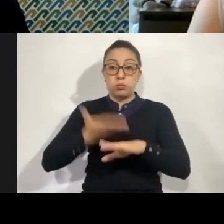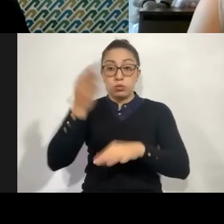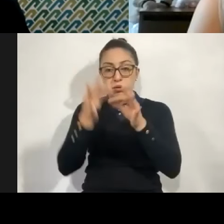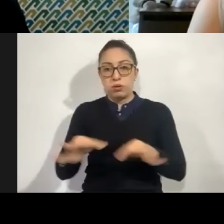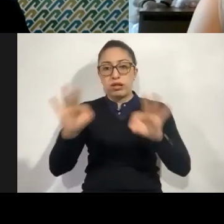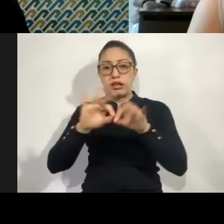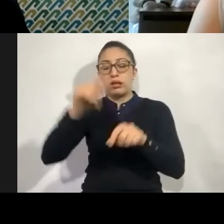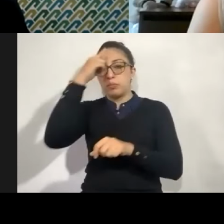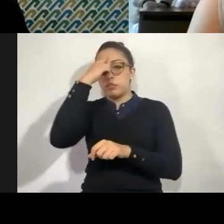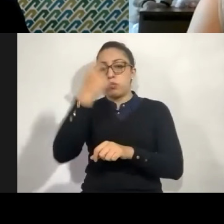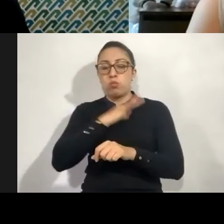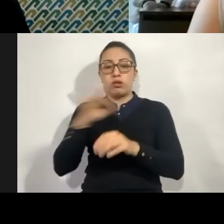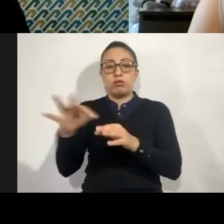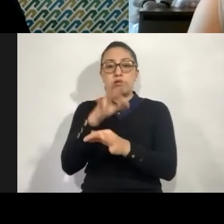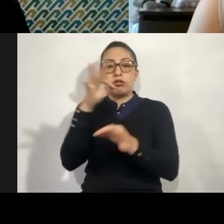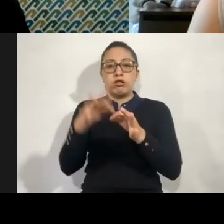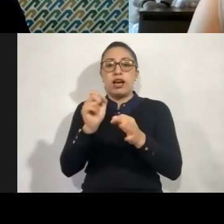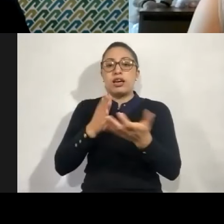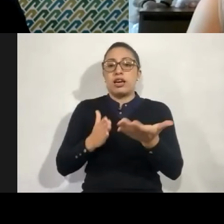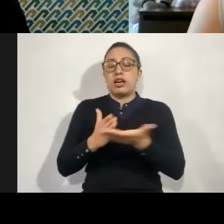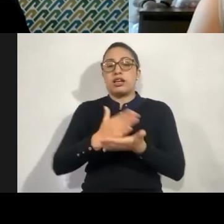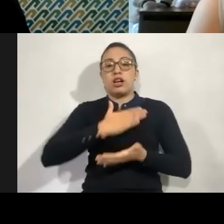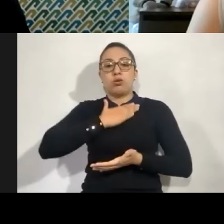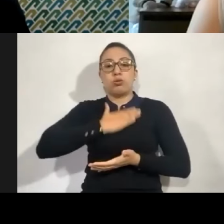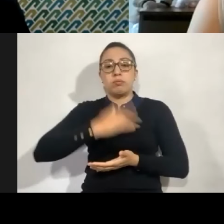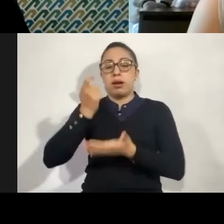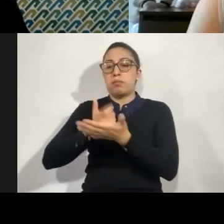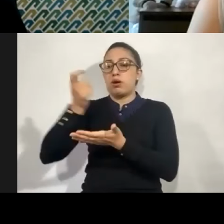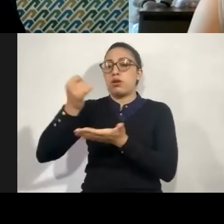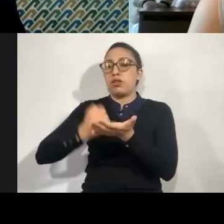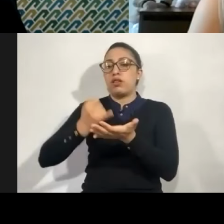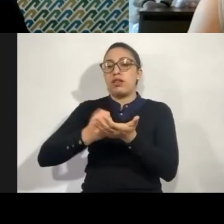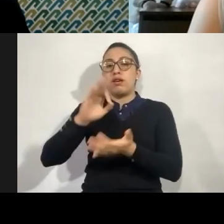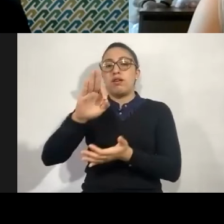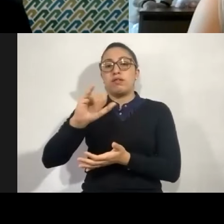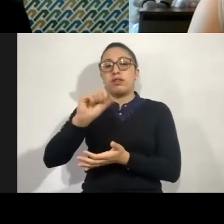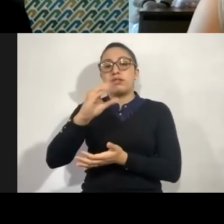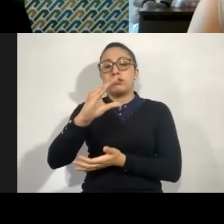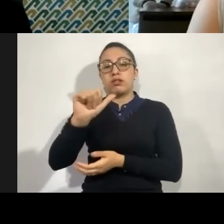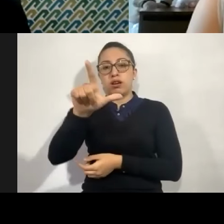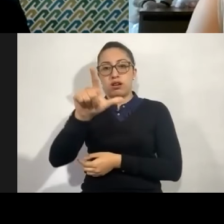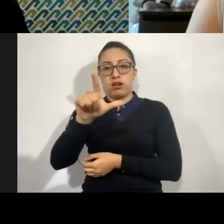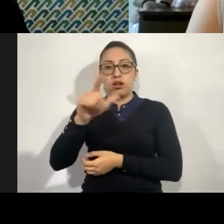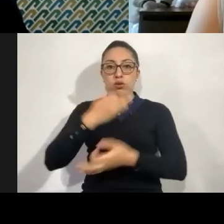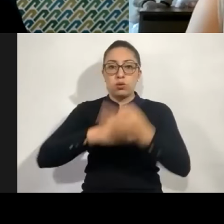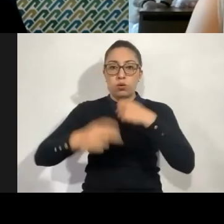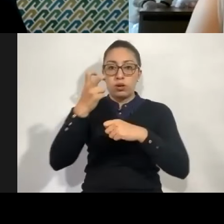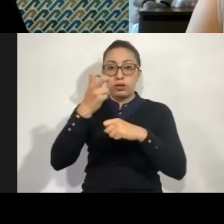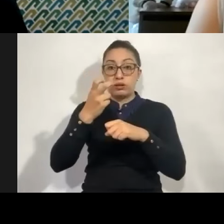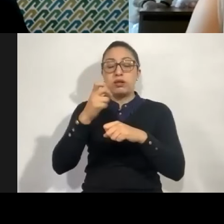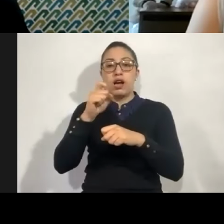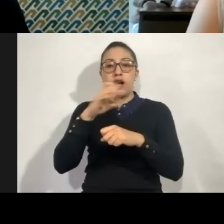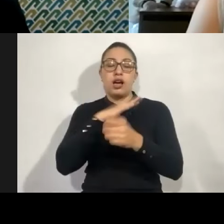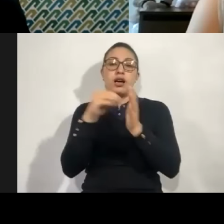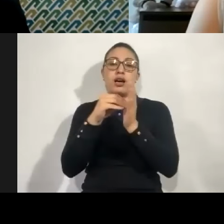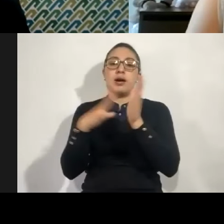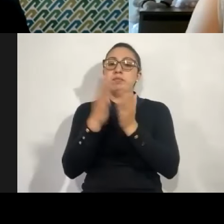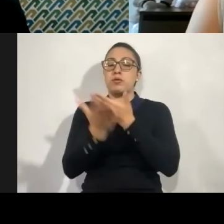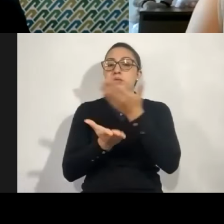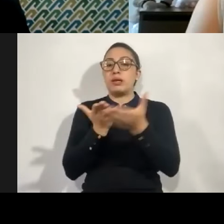la justicia fiscal. Este procedimiento se caracterizó en su planteamiento